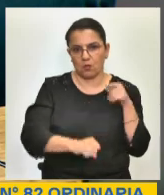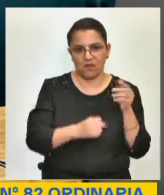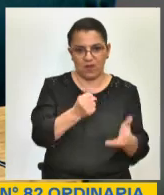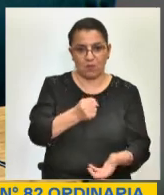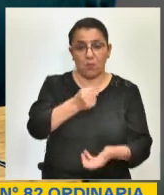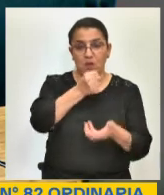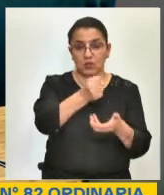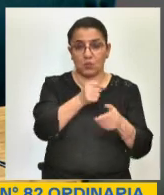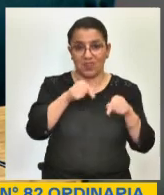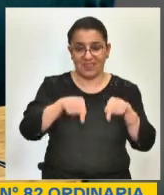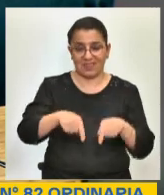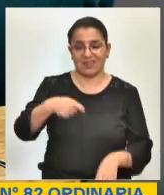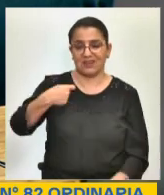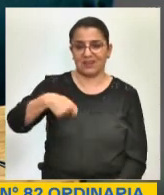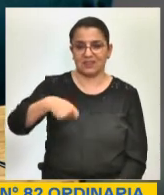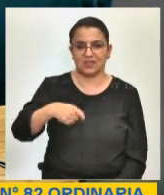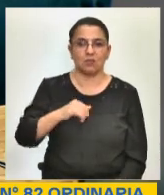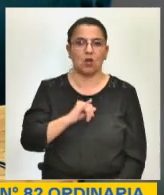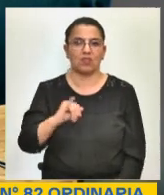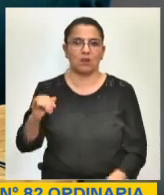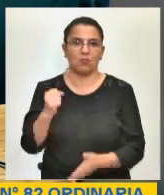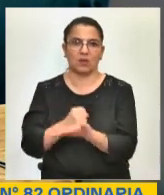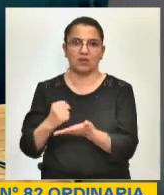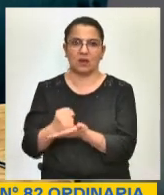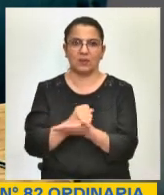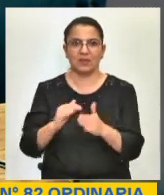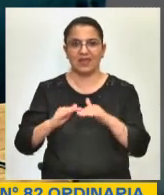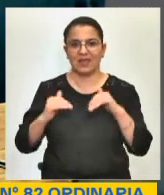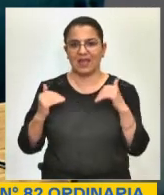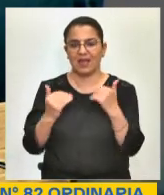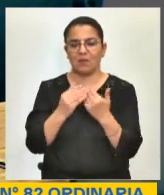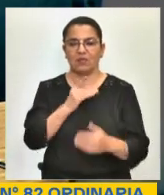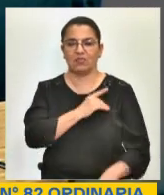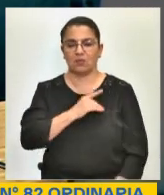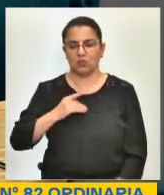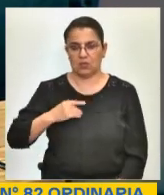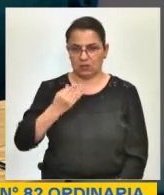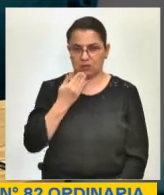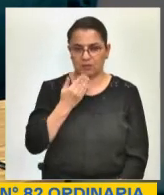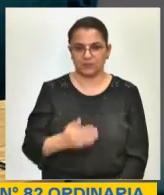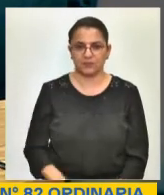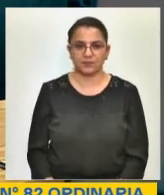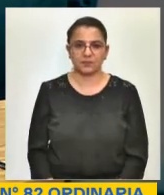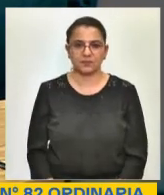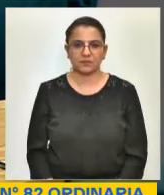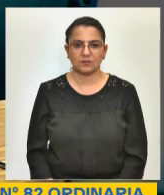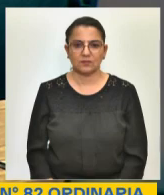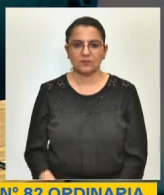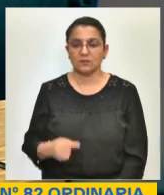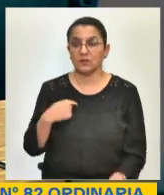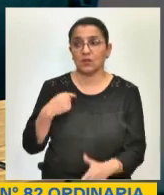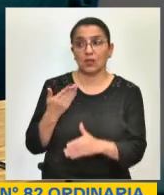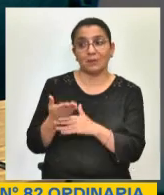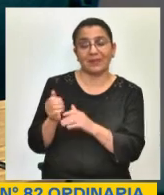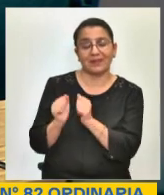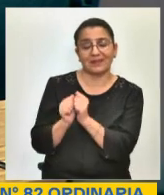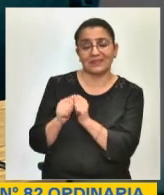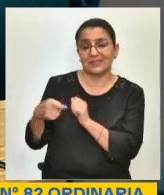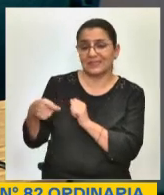senado luego en el trámite de la cámara de diputados yo le pediría